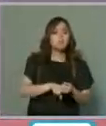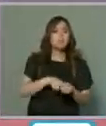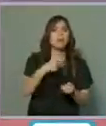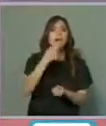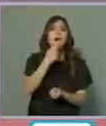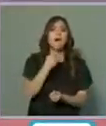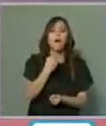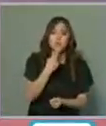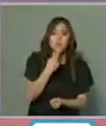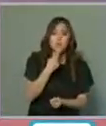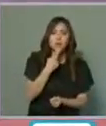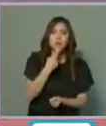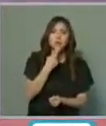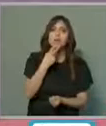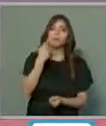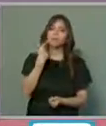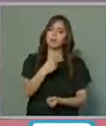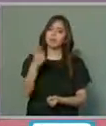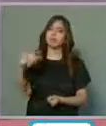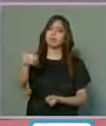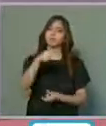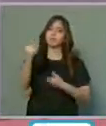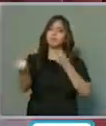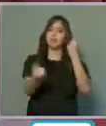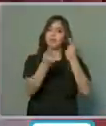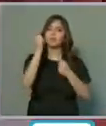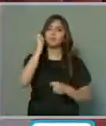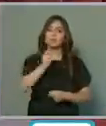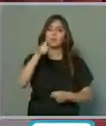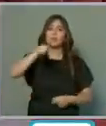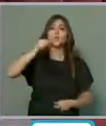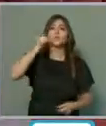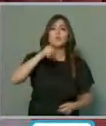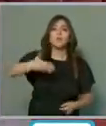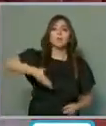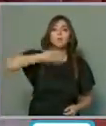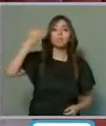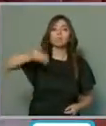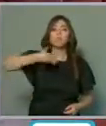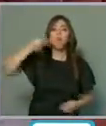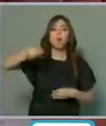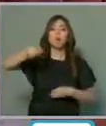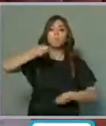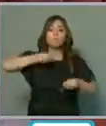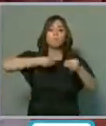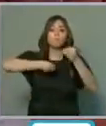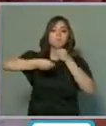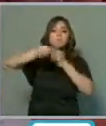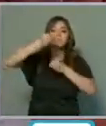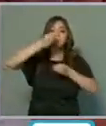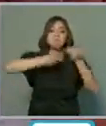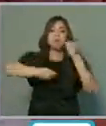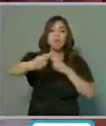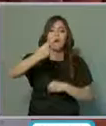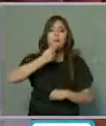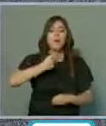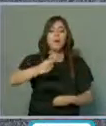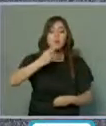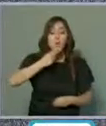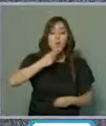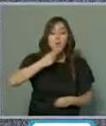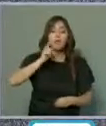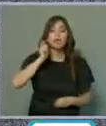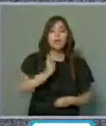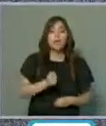el azúcar, y bien sabemos que el consumo elevado de azúcar en periodos prolongados y en cantidades